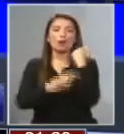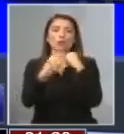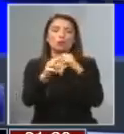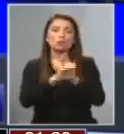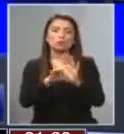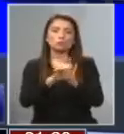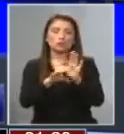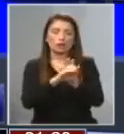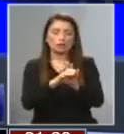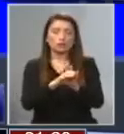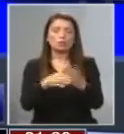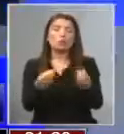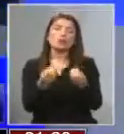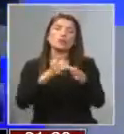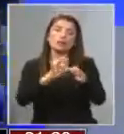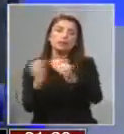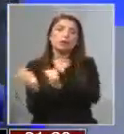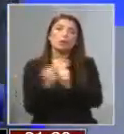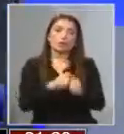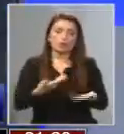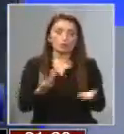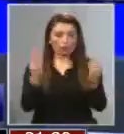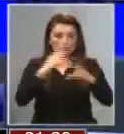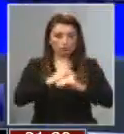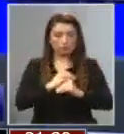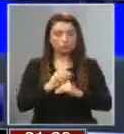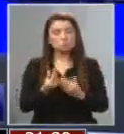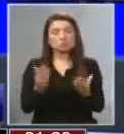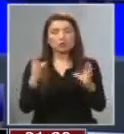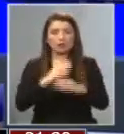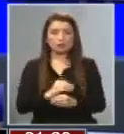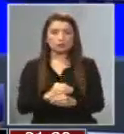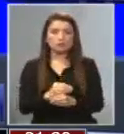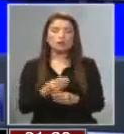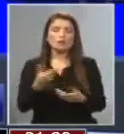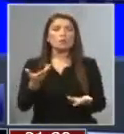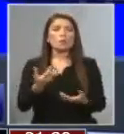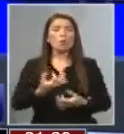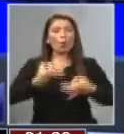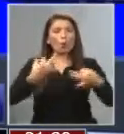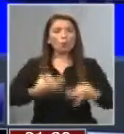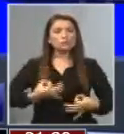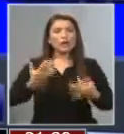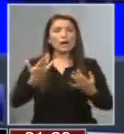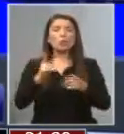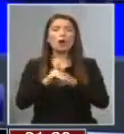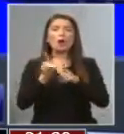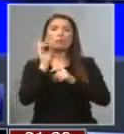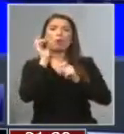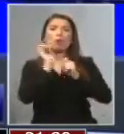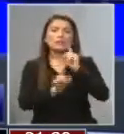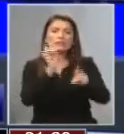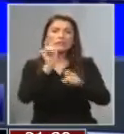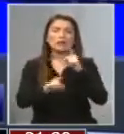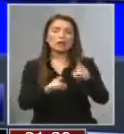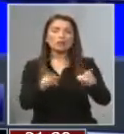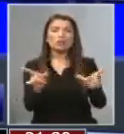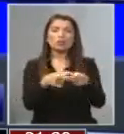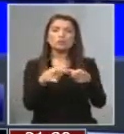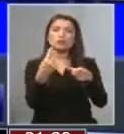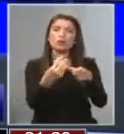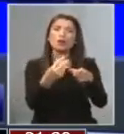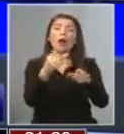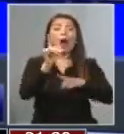Atria. Gracias por acompañarnos, abogado. Buenas noches. Buenas noches, Magdalena. Bueno, ¿son justas las críticas que ha recibido el Consejo? Algunas de ellas ya